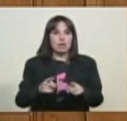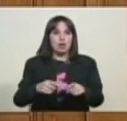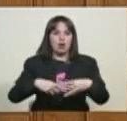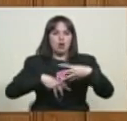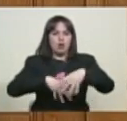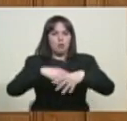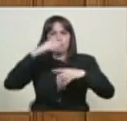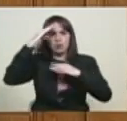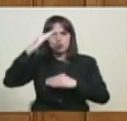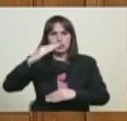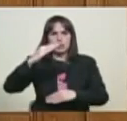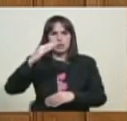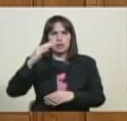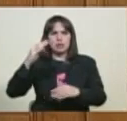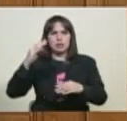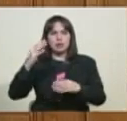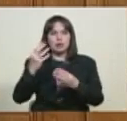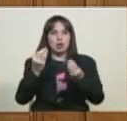Los Próceres.